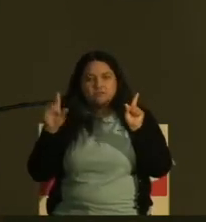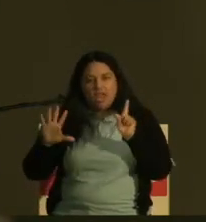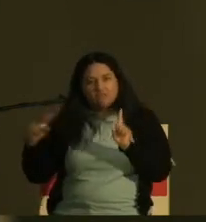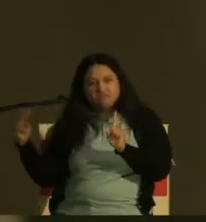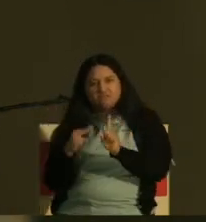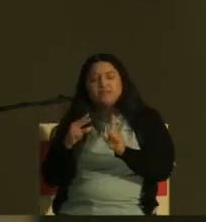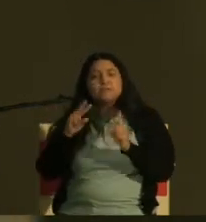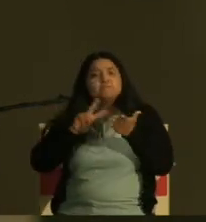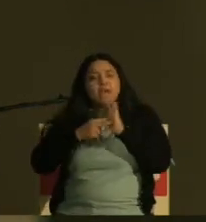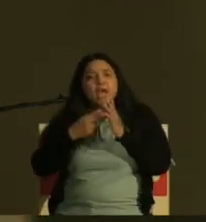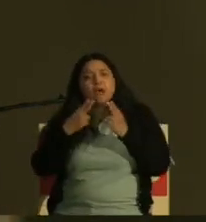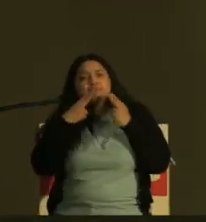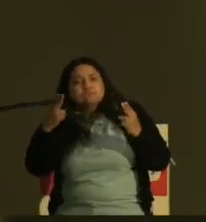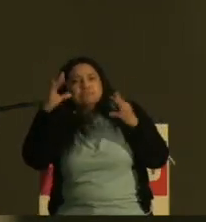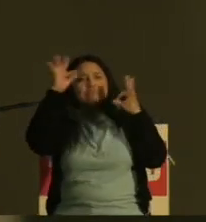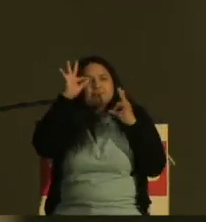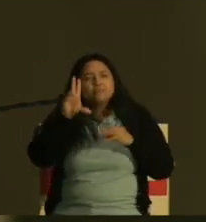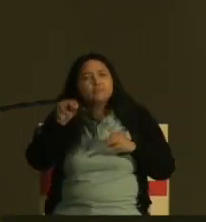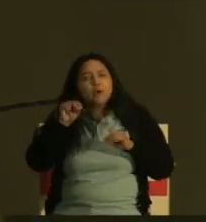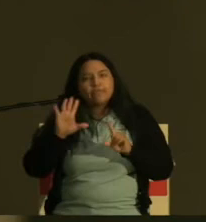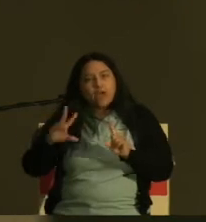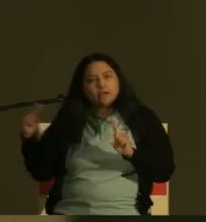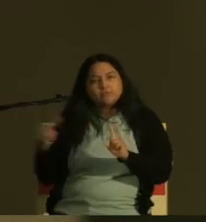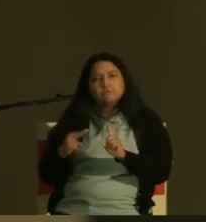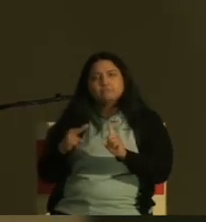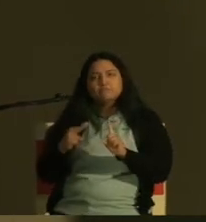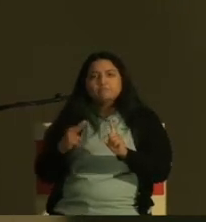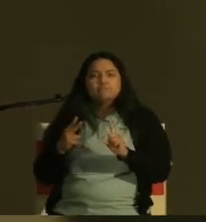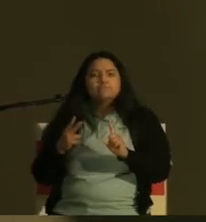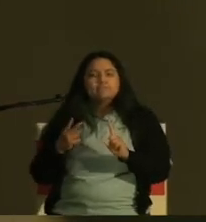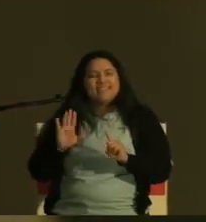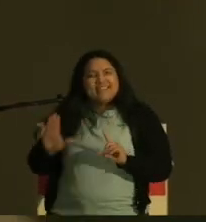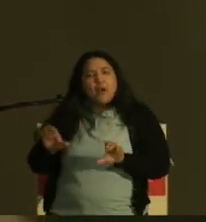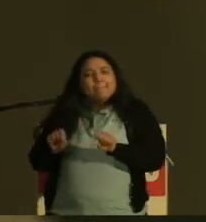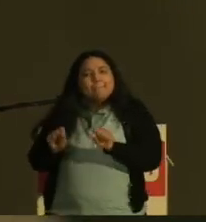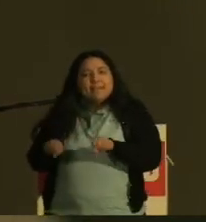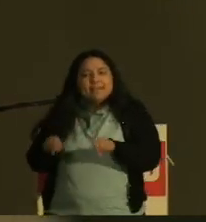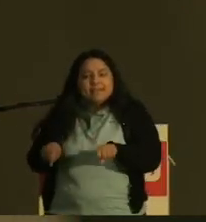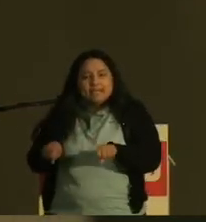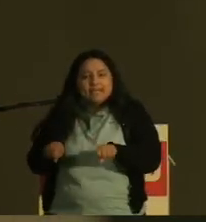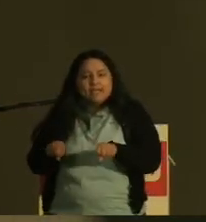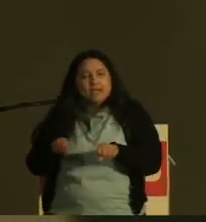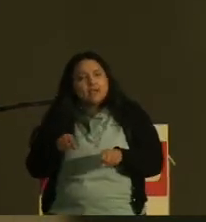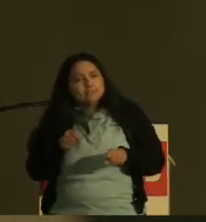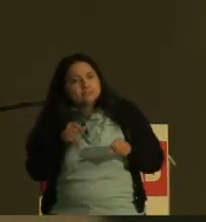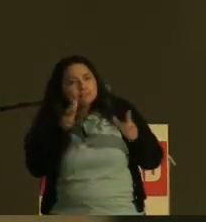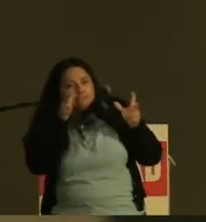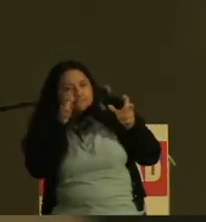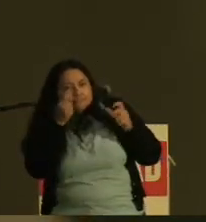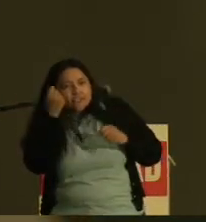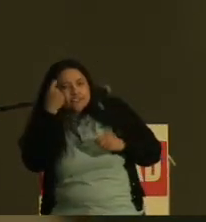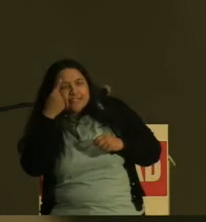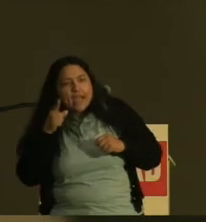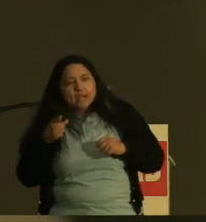O sea, no lo dice a partir de la inocencia, sino lo dice a partir de una capacidad que no ha perdido. Entonces yo pienso que